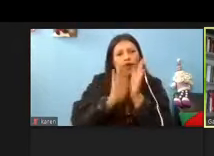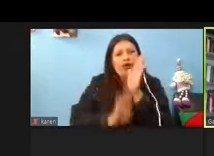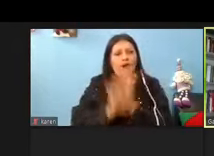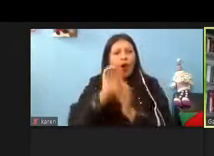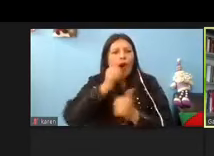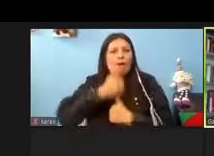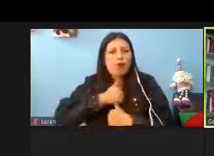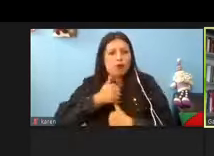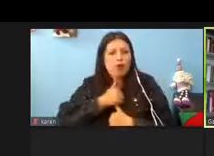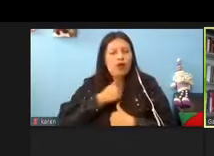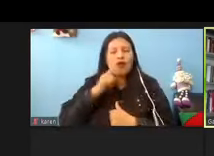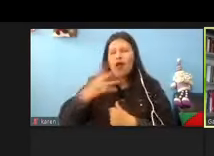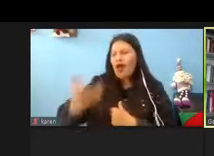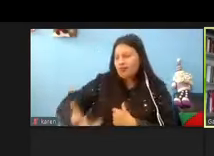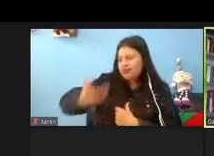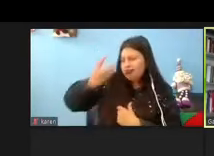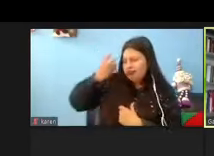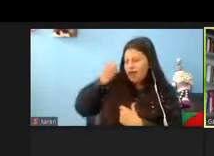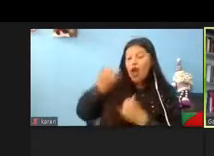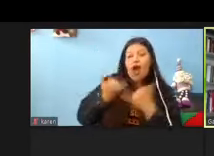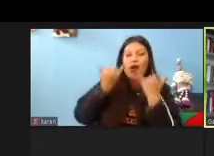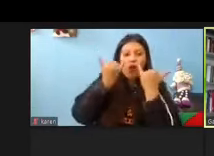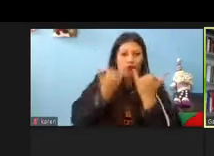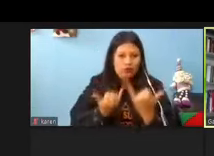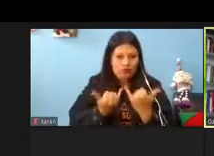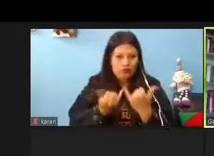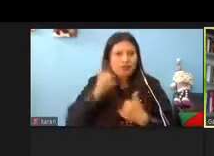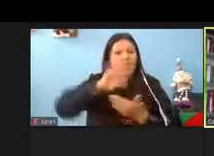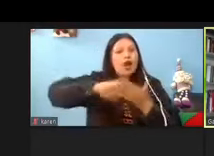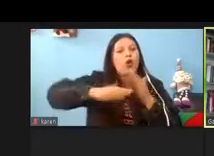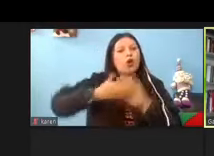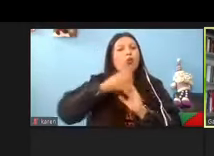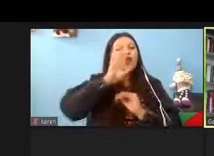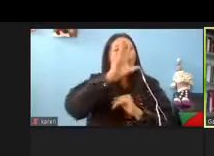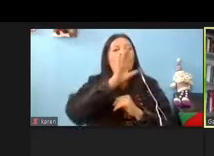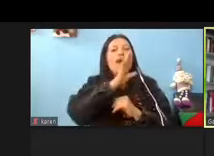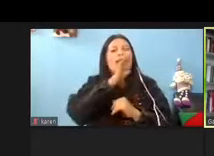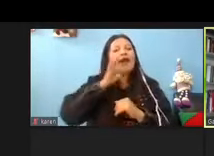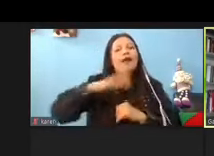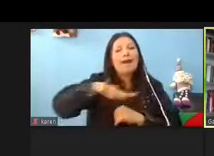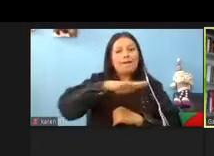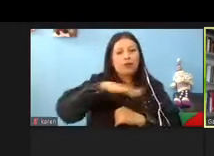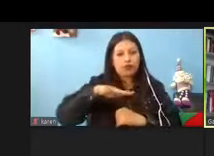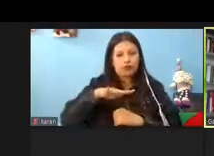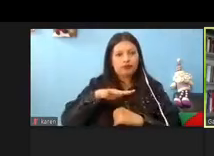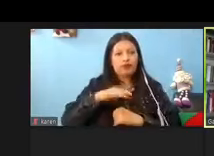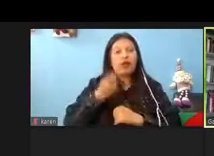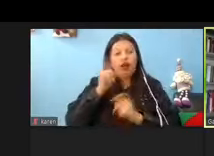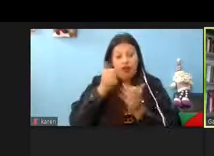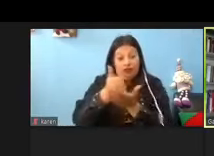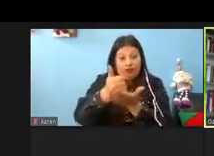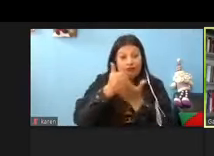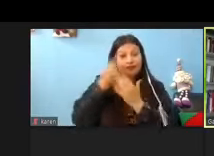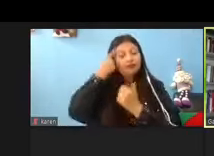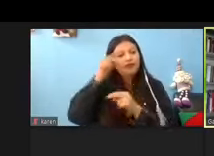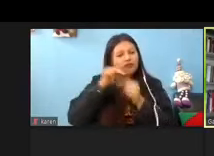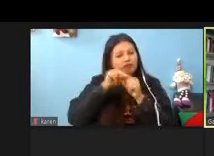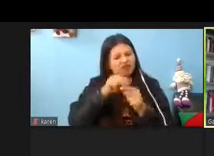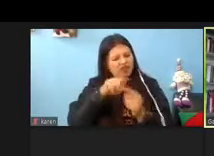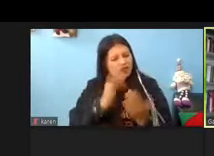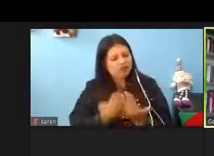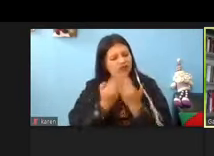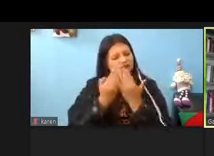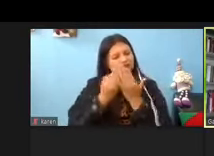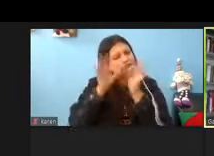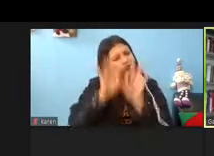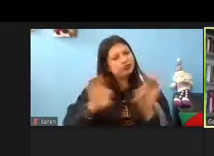propias, ancestrales y actuales de las comunidades rurales. Cómo eso puede ser un recurso de valor para